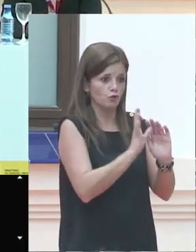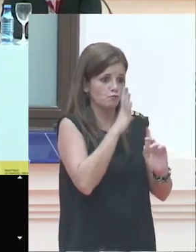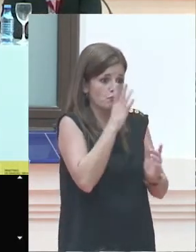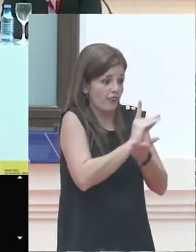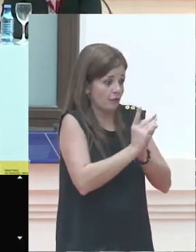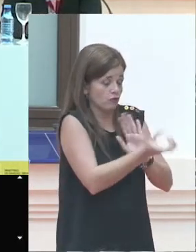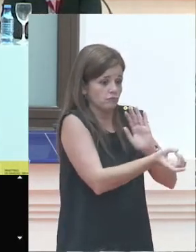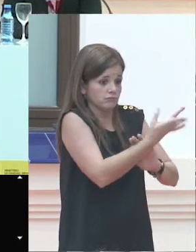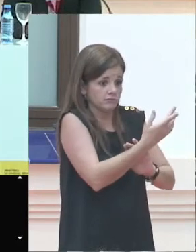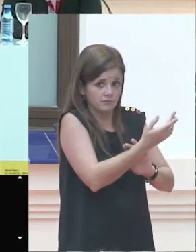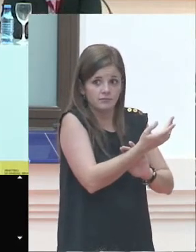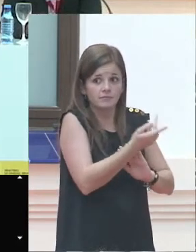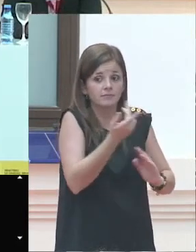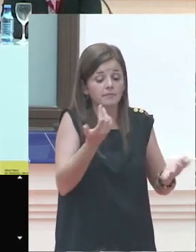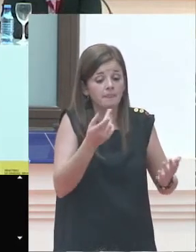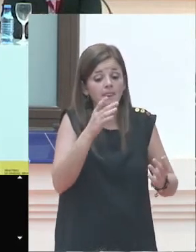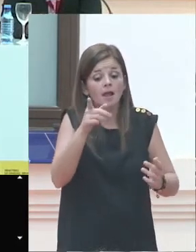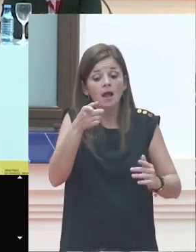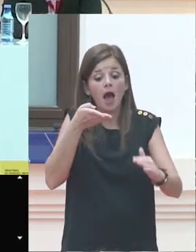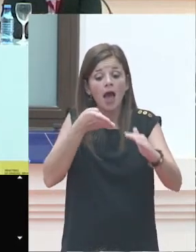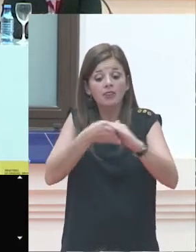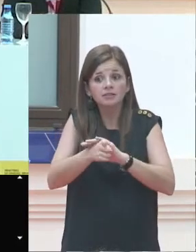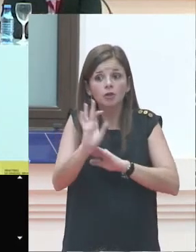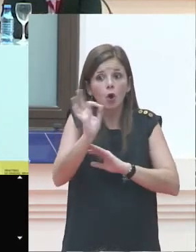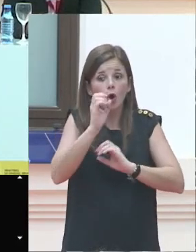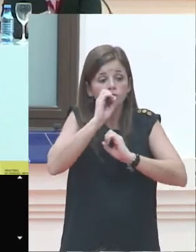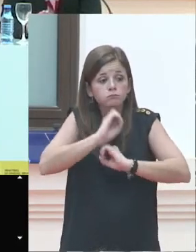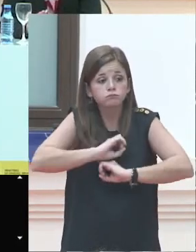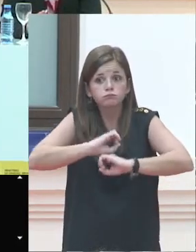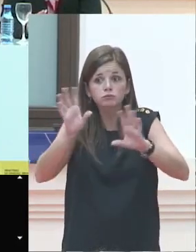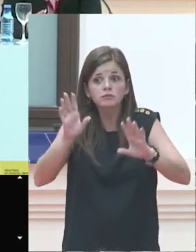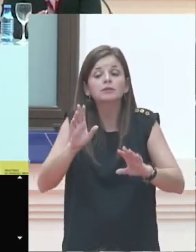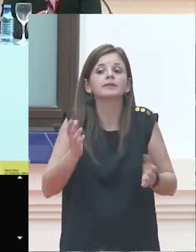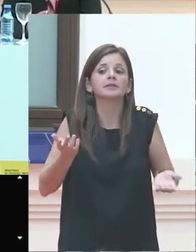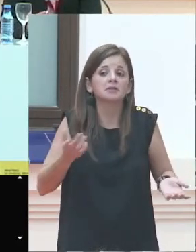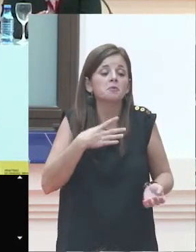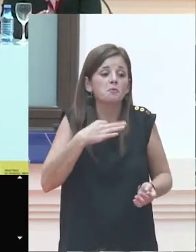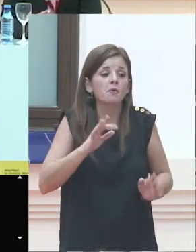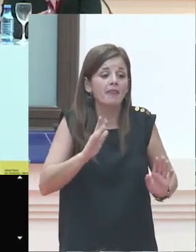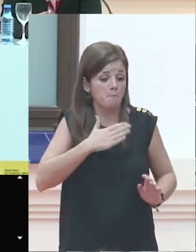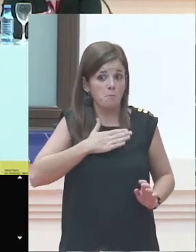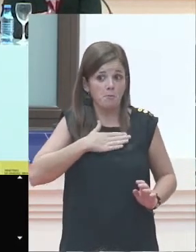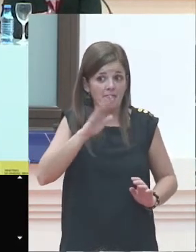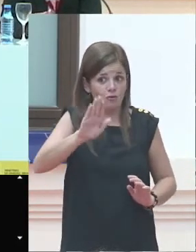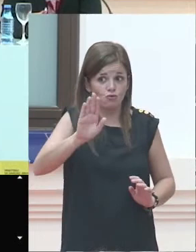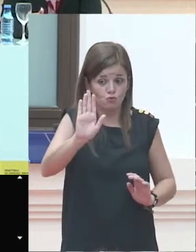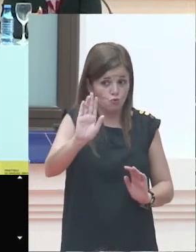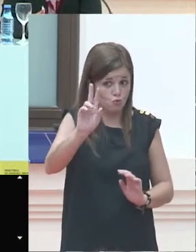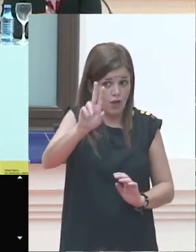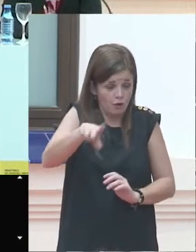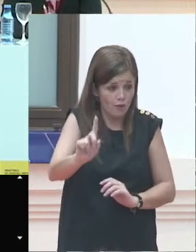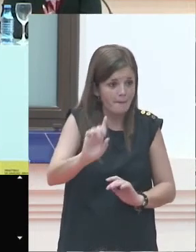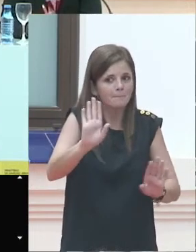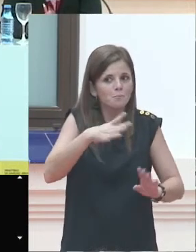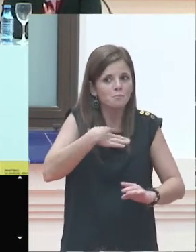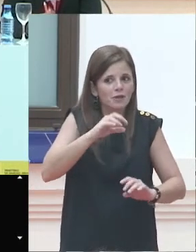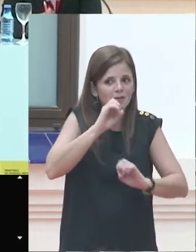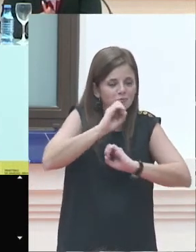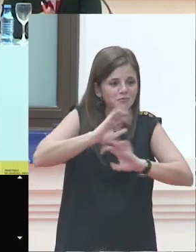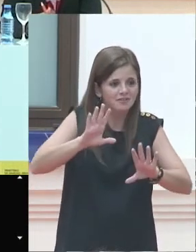los datos y acceso a los datos. O sea, ¿de quién son los datos? Los datos tienen un propietario, que por defecto es quien los ha generado, y si no te ha cedido